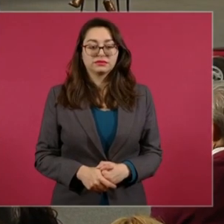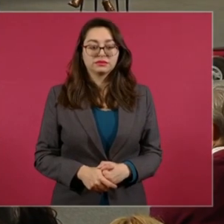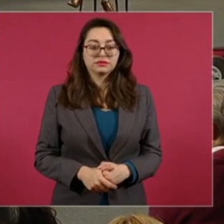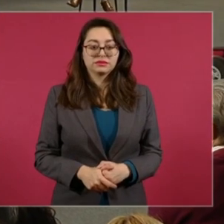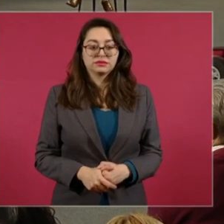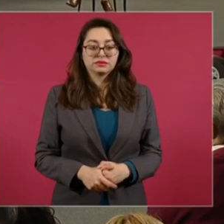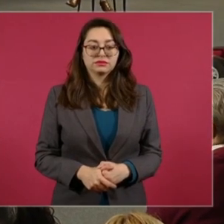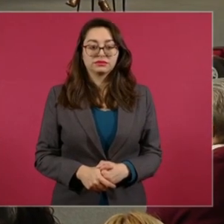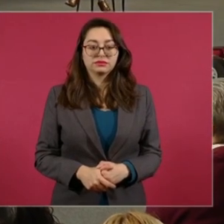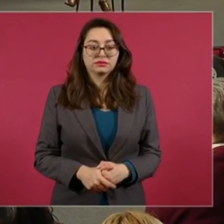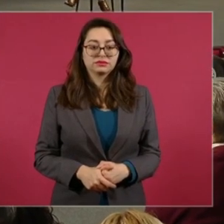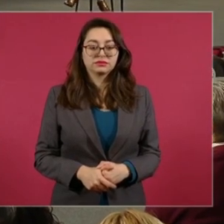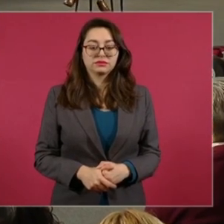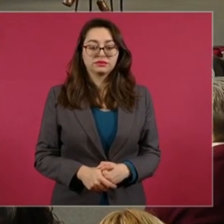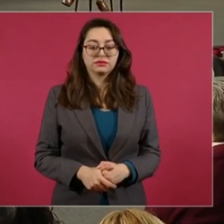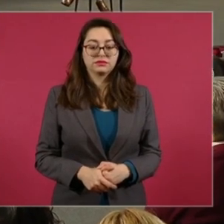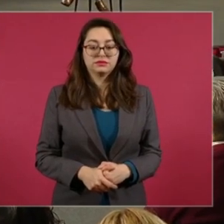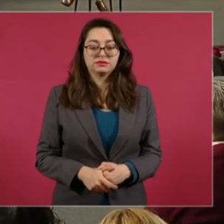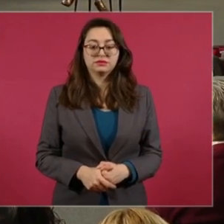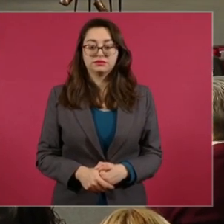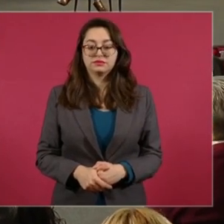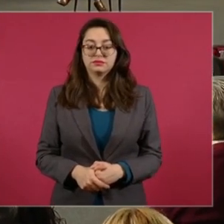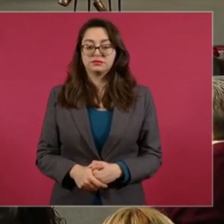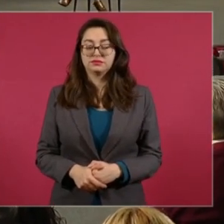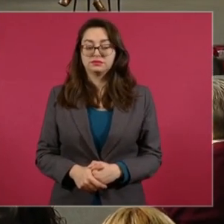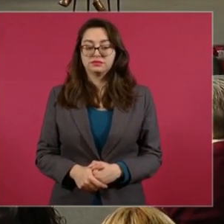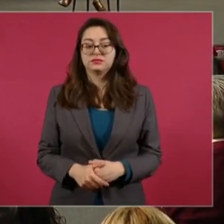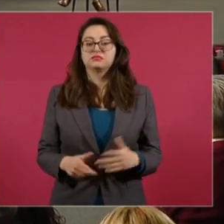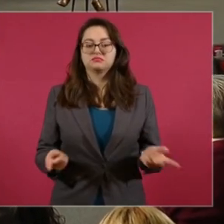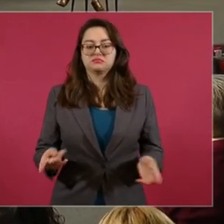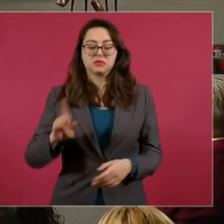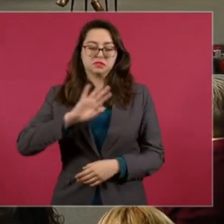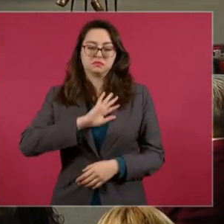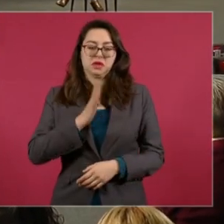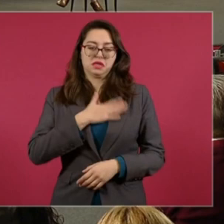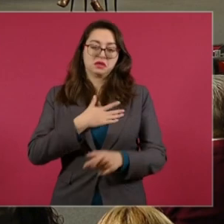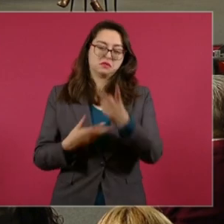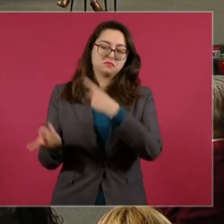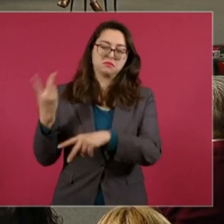porque tenía que ver con los misioneros españoles.